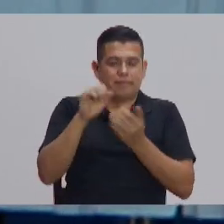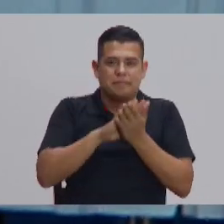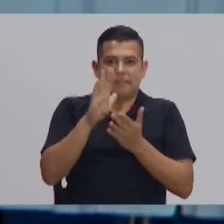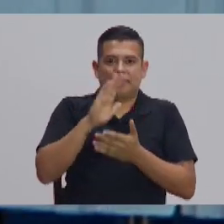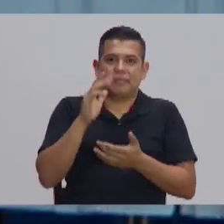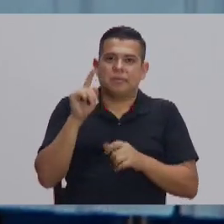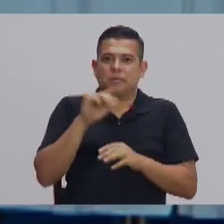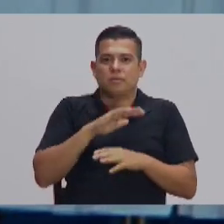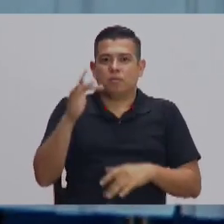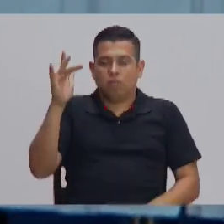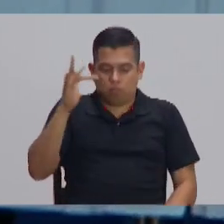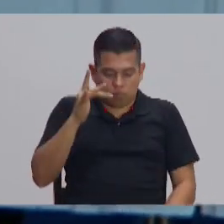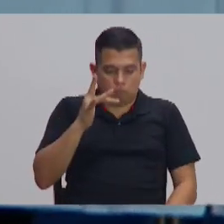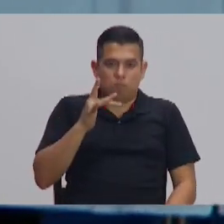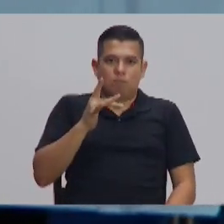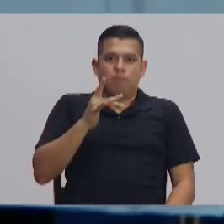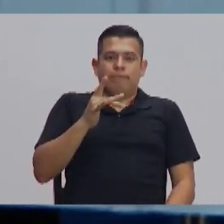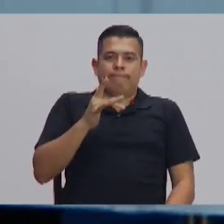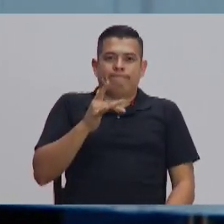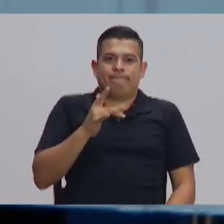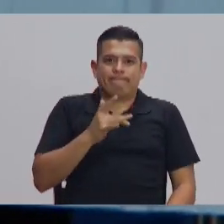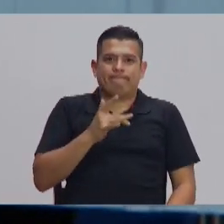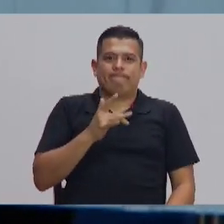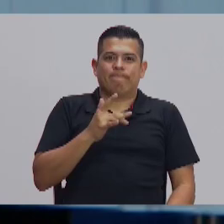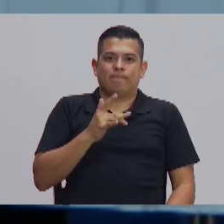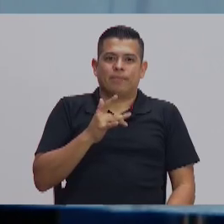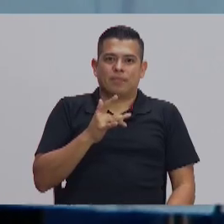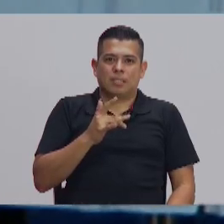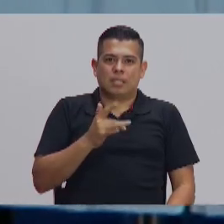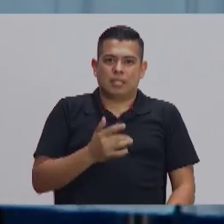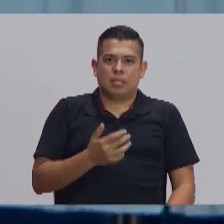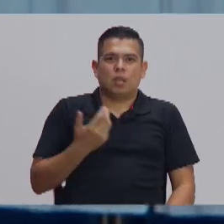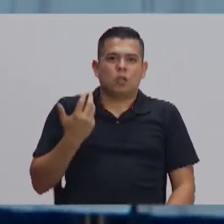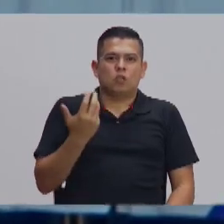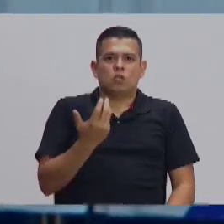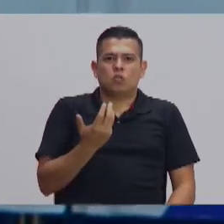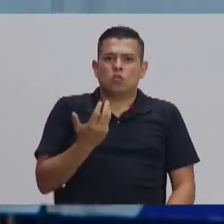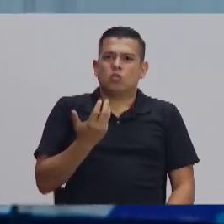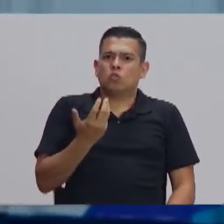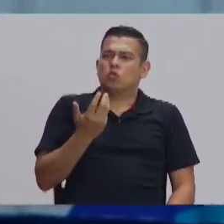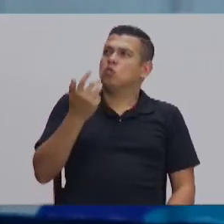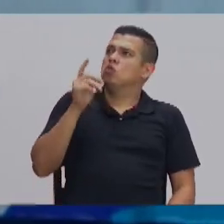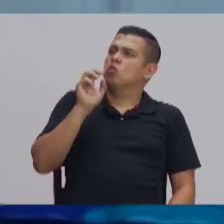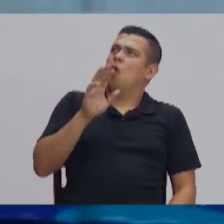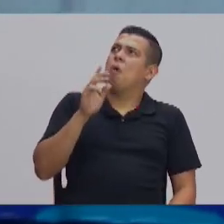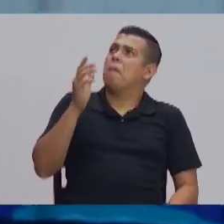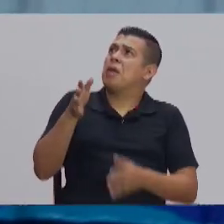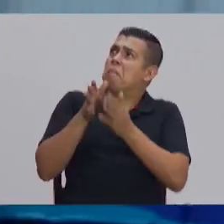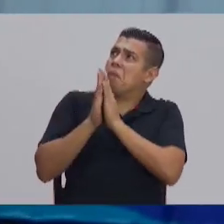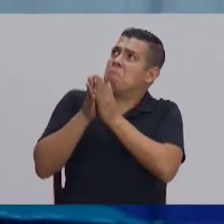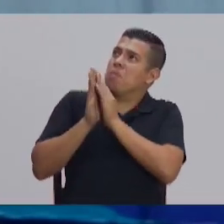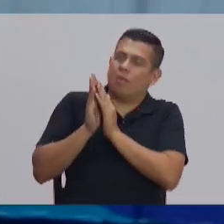alma toca el corazón de dios no sólo para pedirle